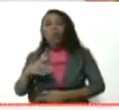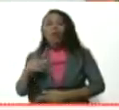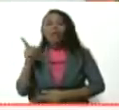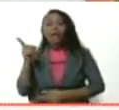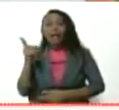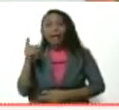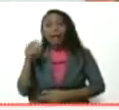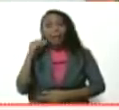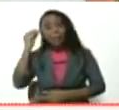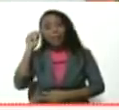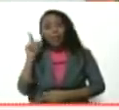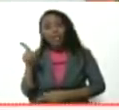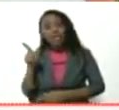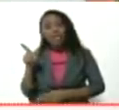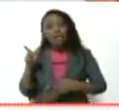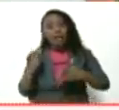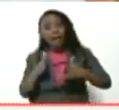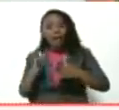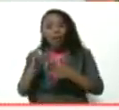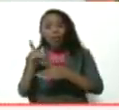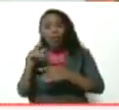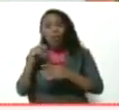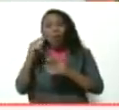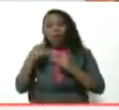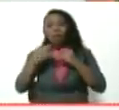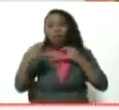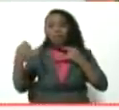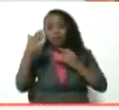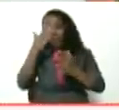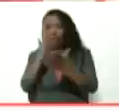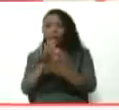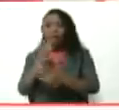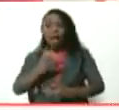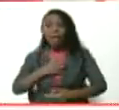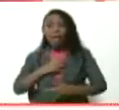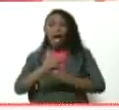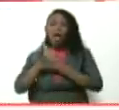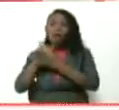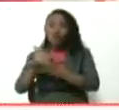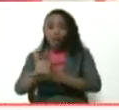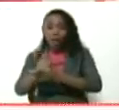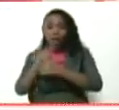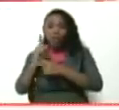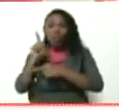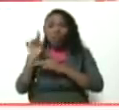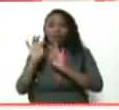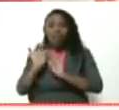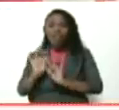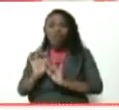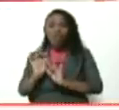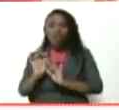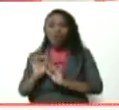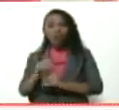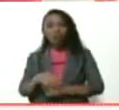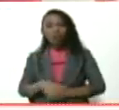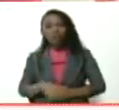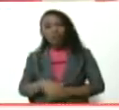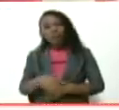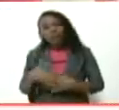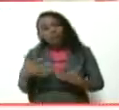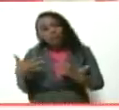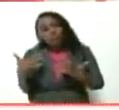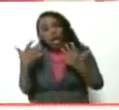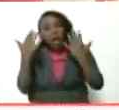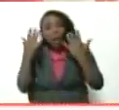vía, teniendo la línea directa con los alcaldes, nosotros podemos ayudar de alguna manera. Que donde una mano